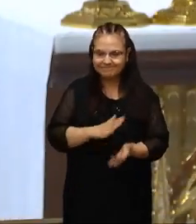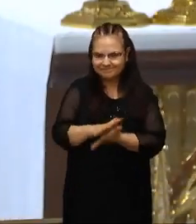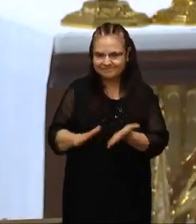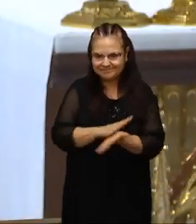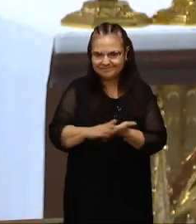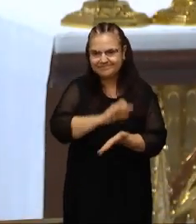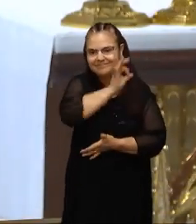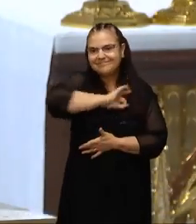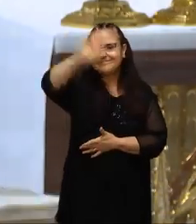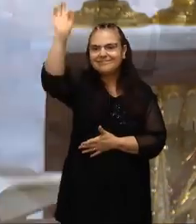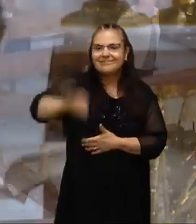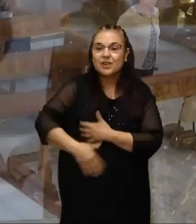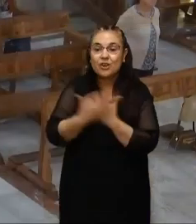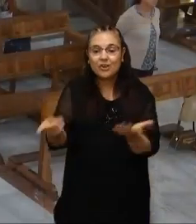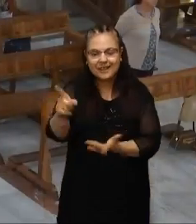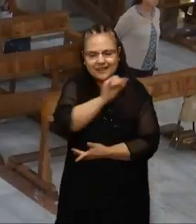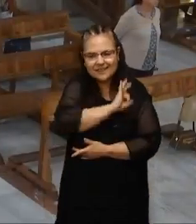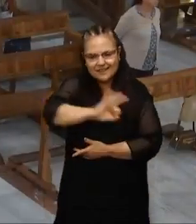Palabra del Señor.